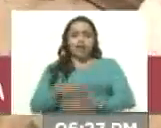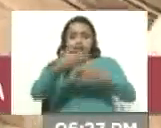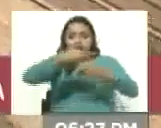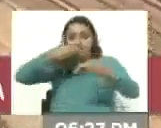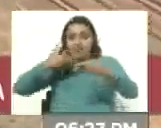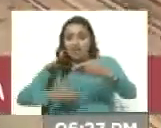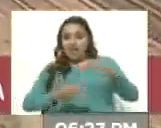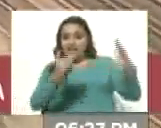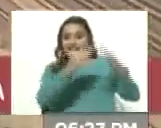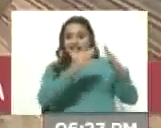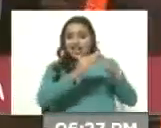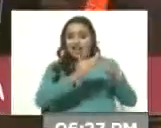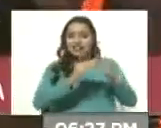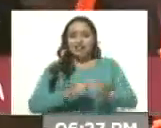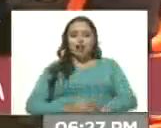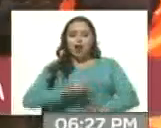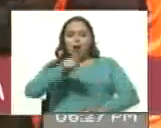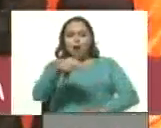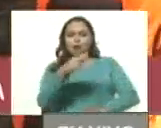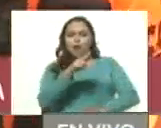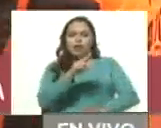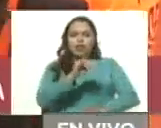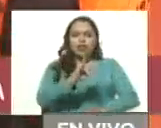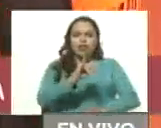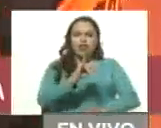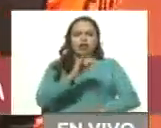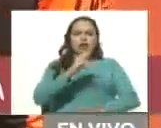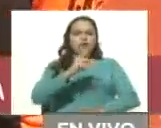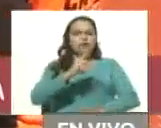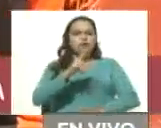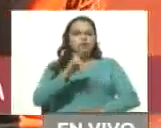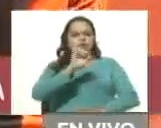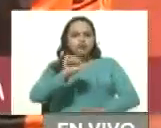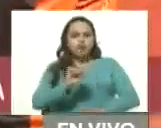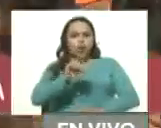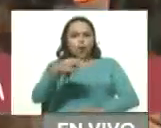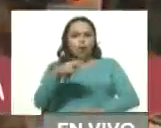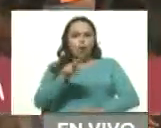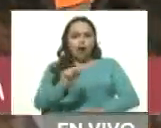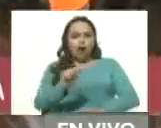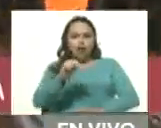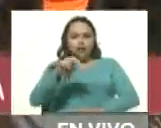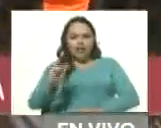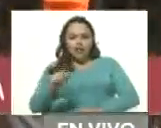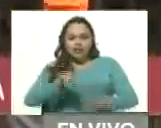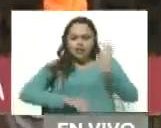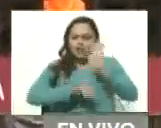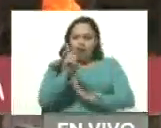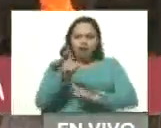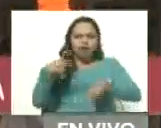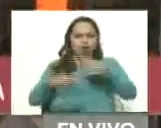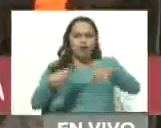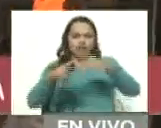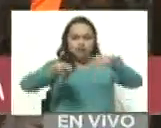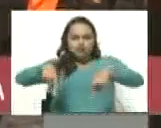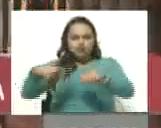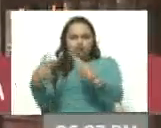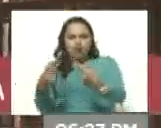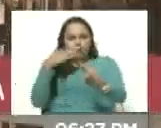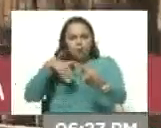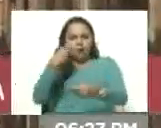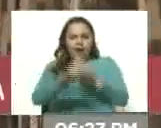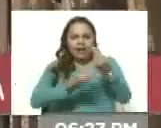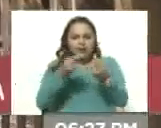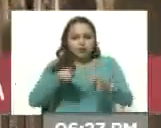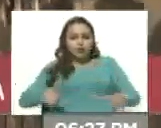de la casa week o juana y actualmente se está desarrollando un intenso proceso de renovación urbanística para convertir a